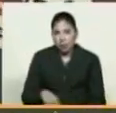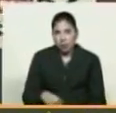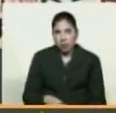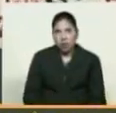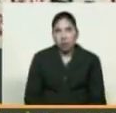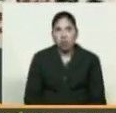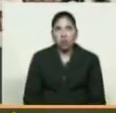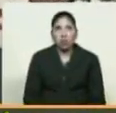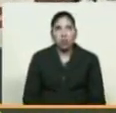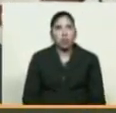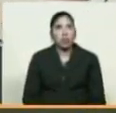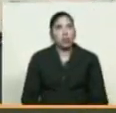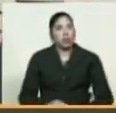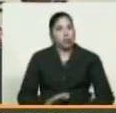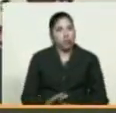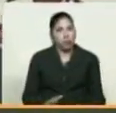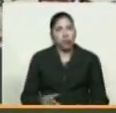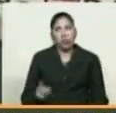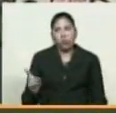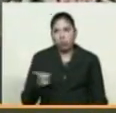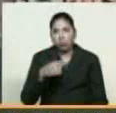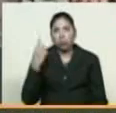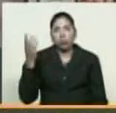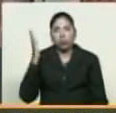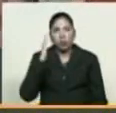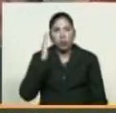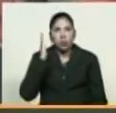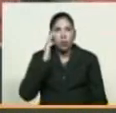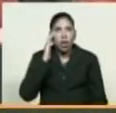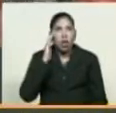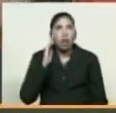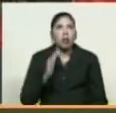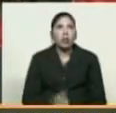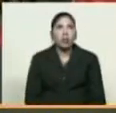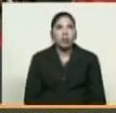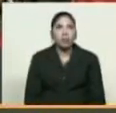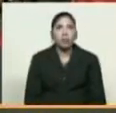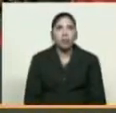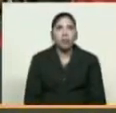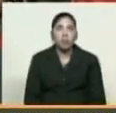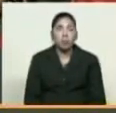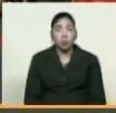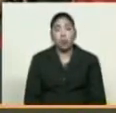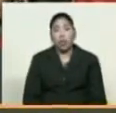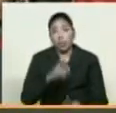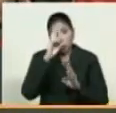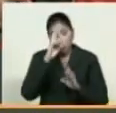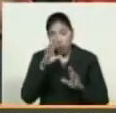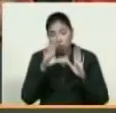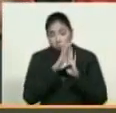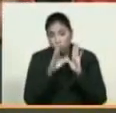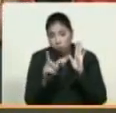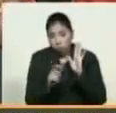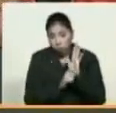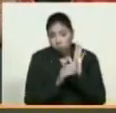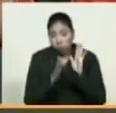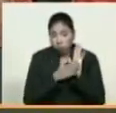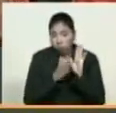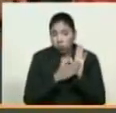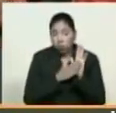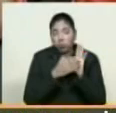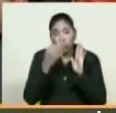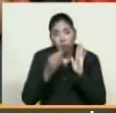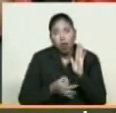comenzado ya a tomar fuerza en todos los movimientos, pero el partido, de acuerdo a la Constitución, debe, por